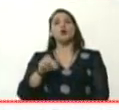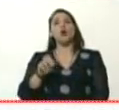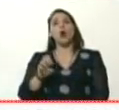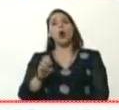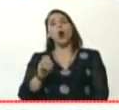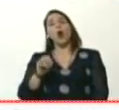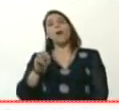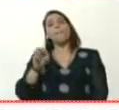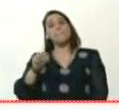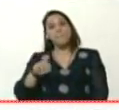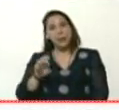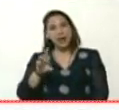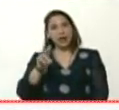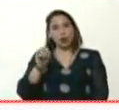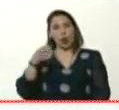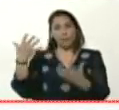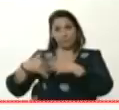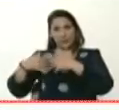más rentables de Colombia.